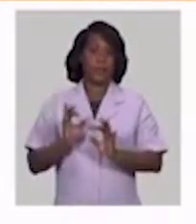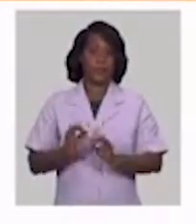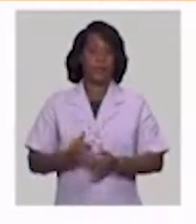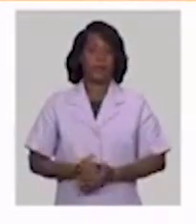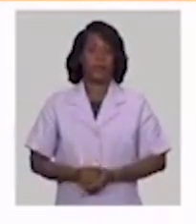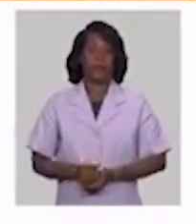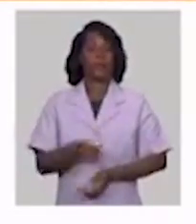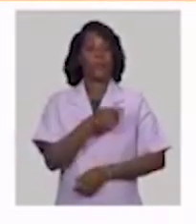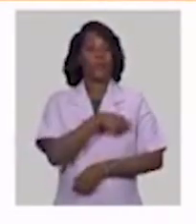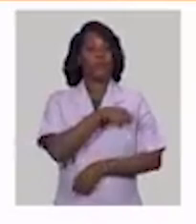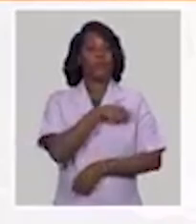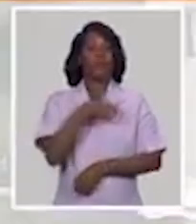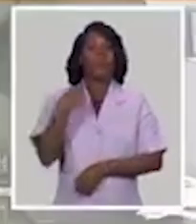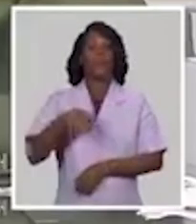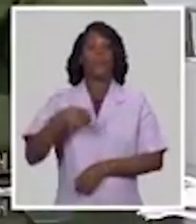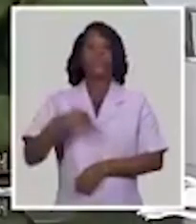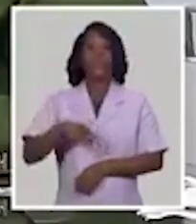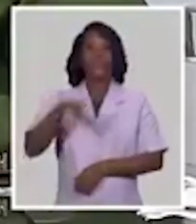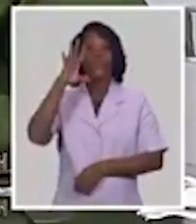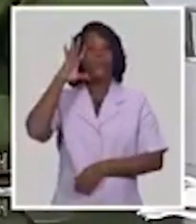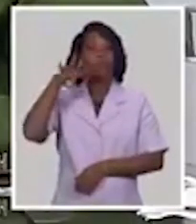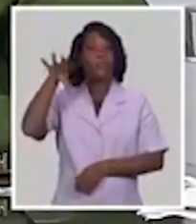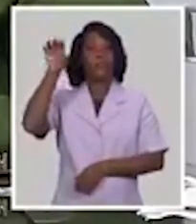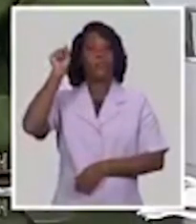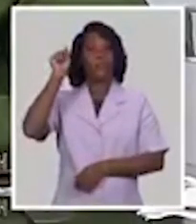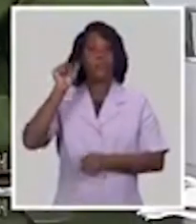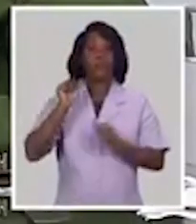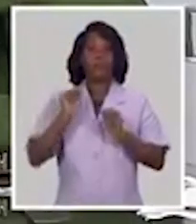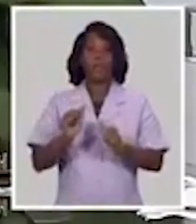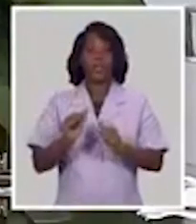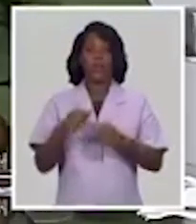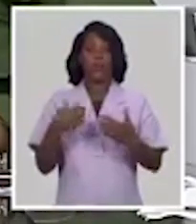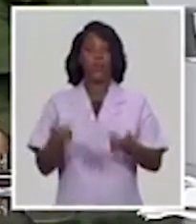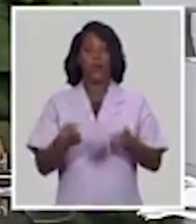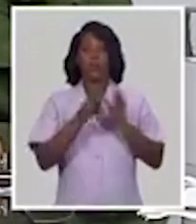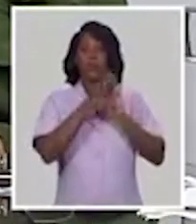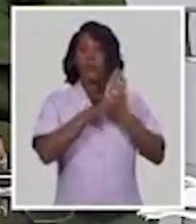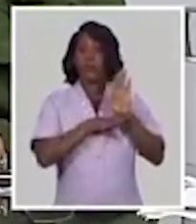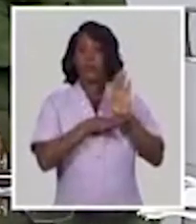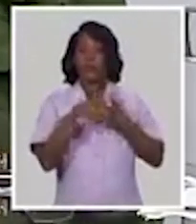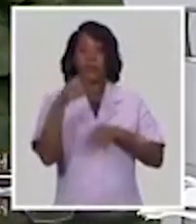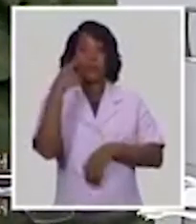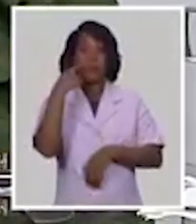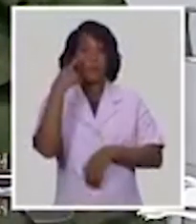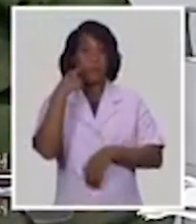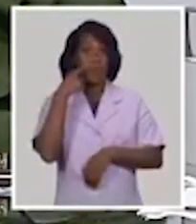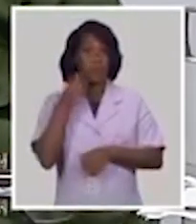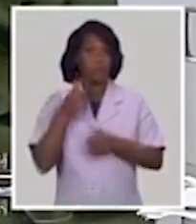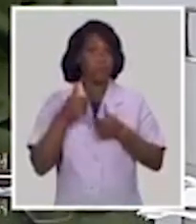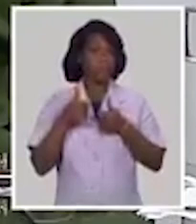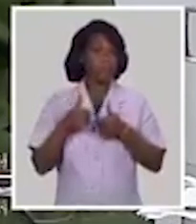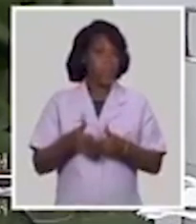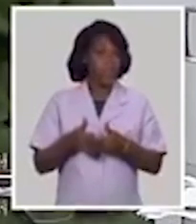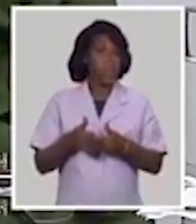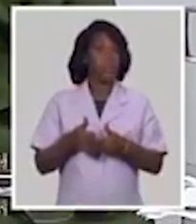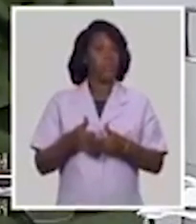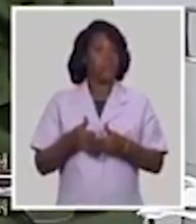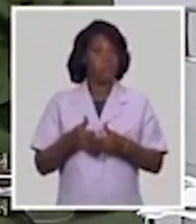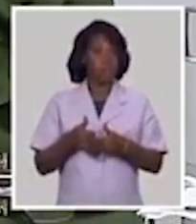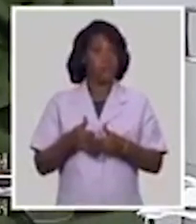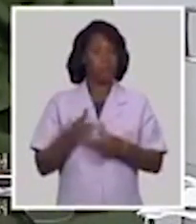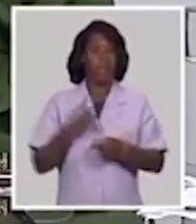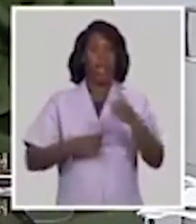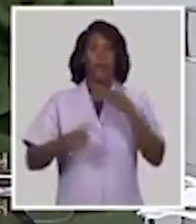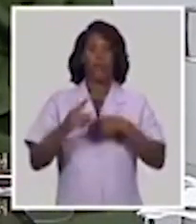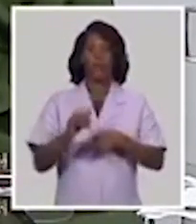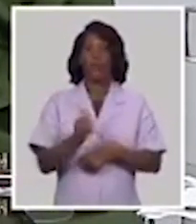El pueblo tiene que percibir en estas medidas y observar que algunos de sus planes en estos momentos es